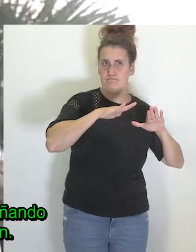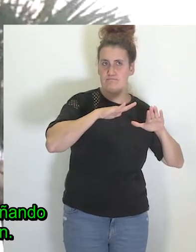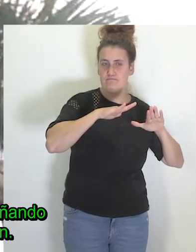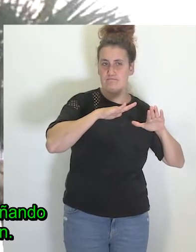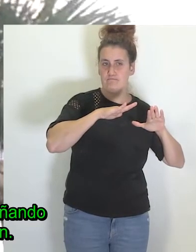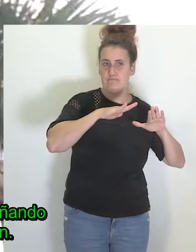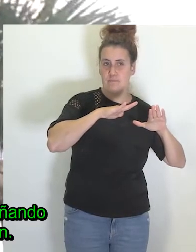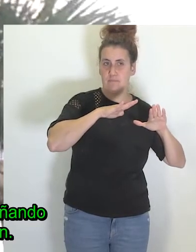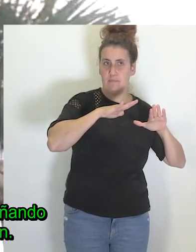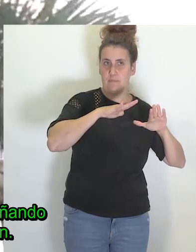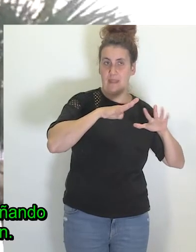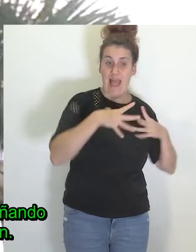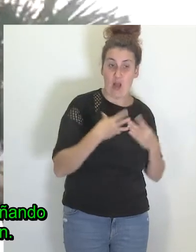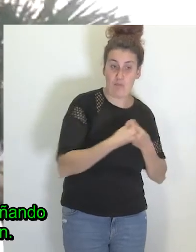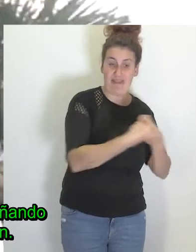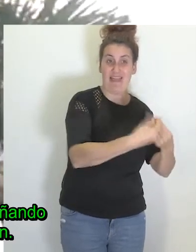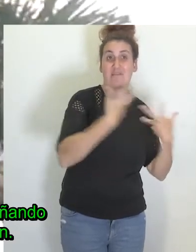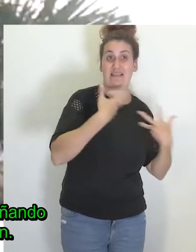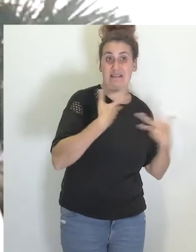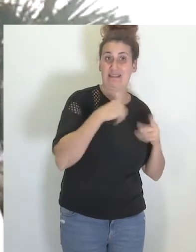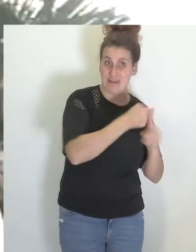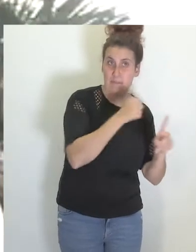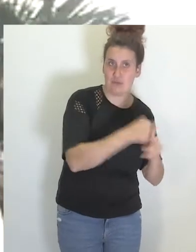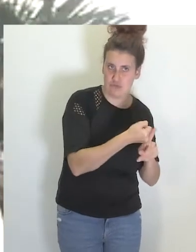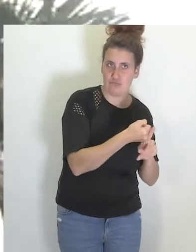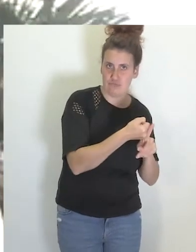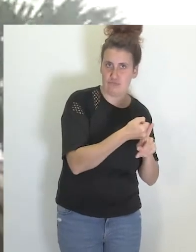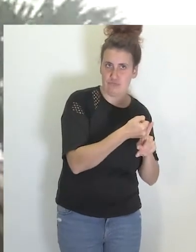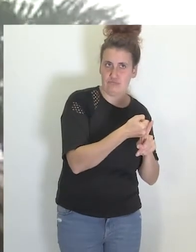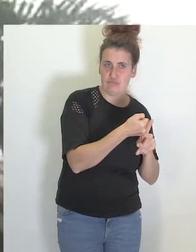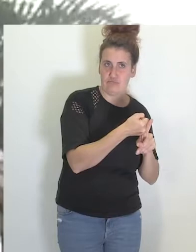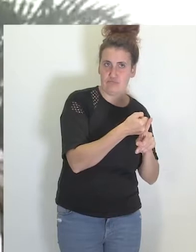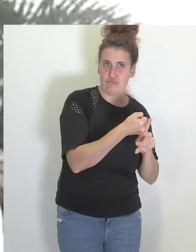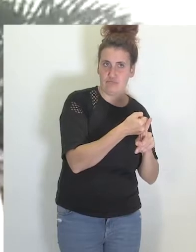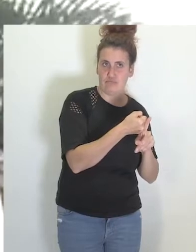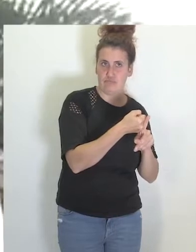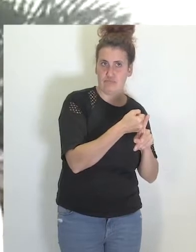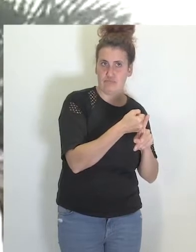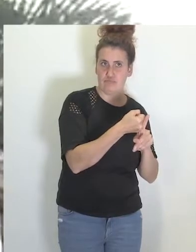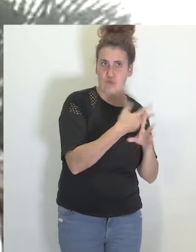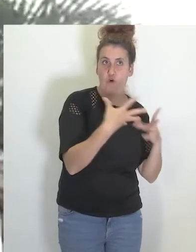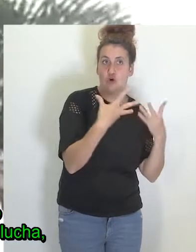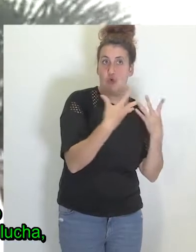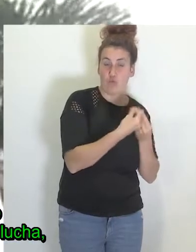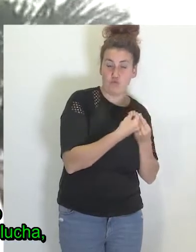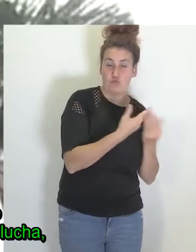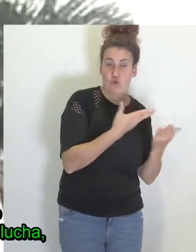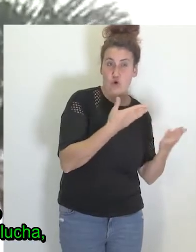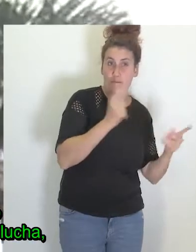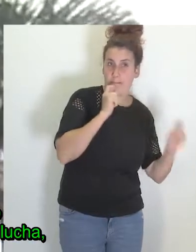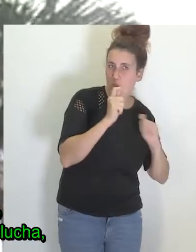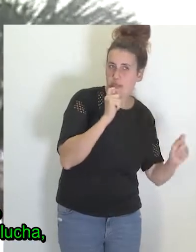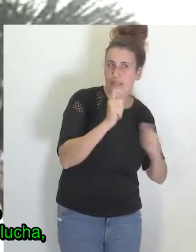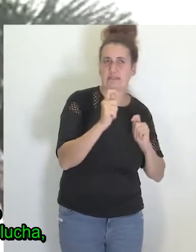se quedó acompañando a las víctimas de la represión. Y junto con periodistas, si uno pudiera